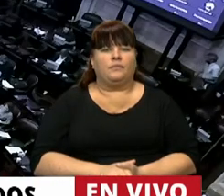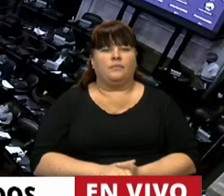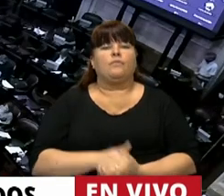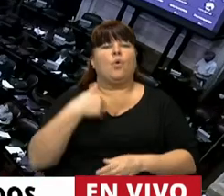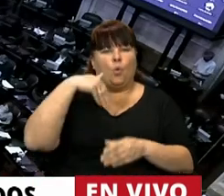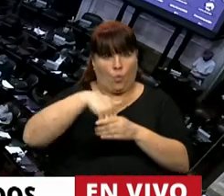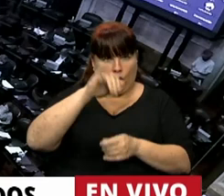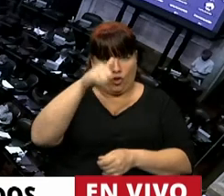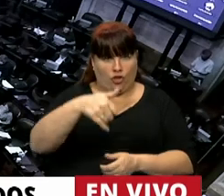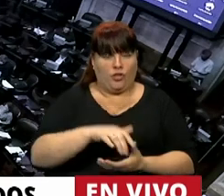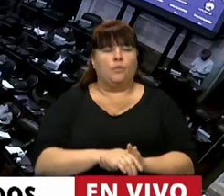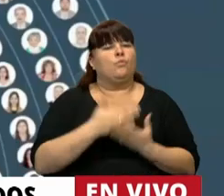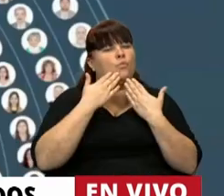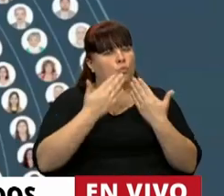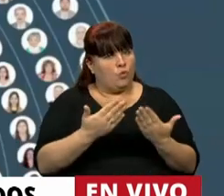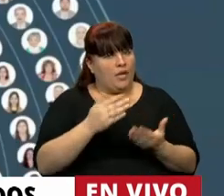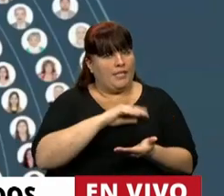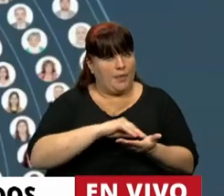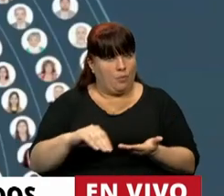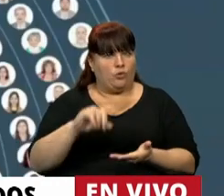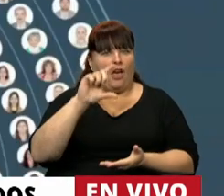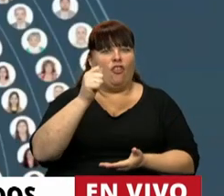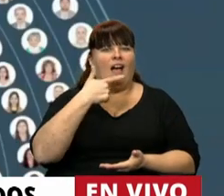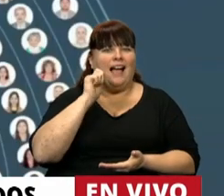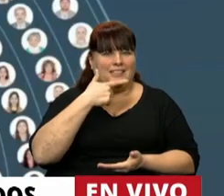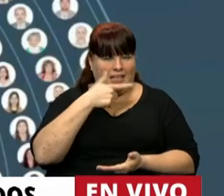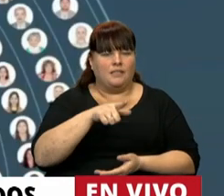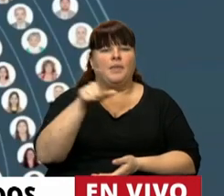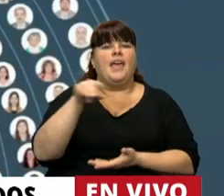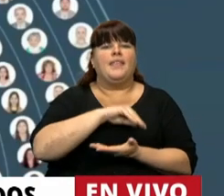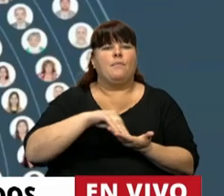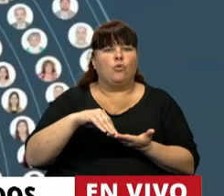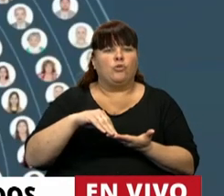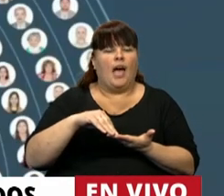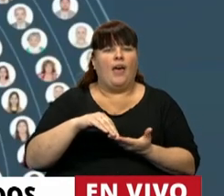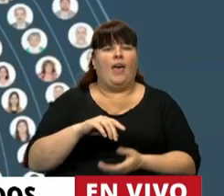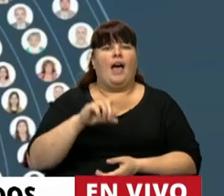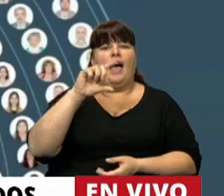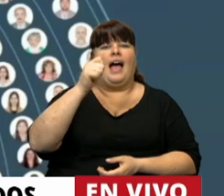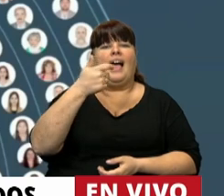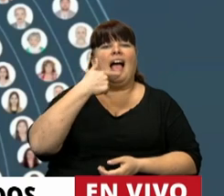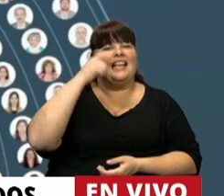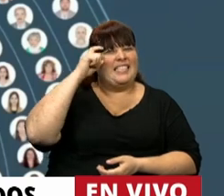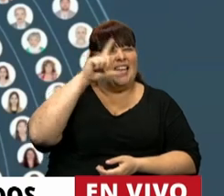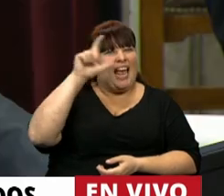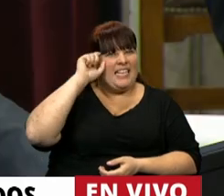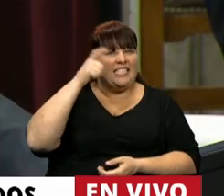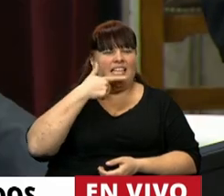francis motiva a presidente muchas gracias diputado casas diputada graciela maría cseries